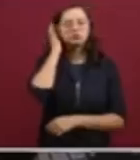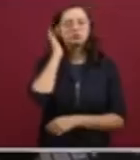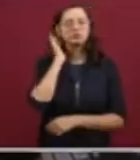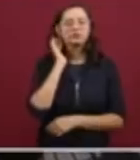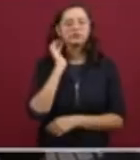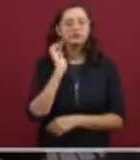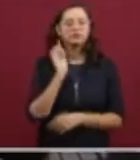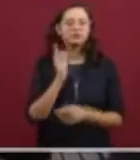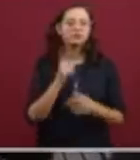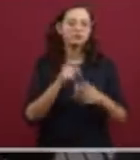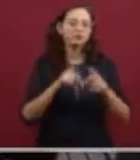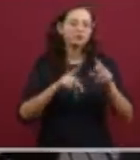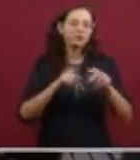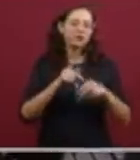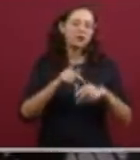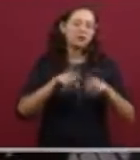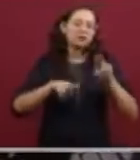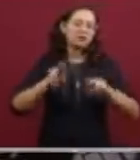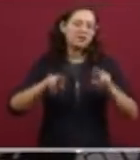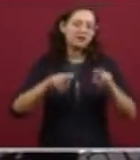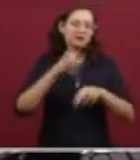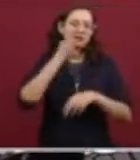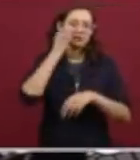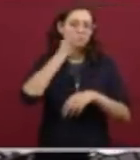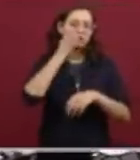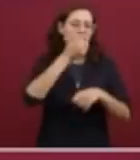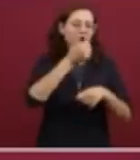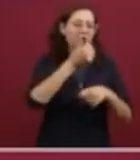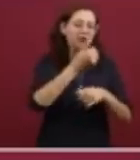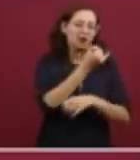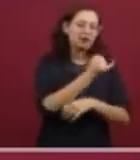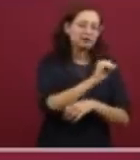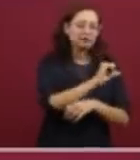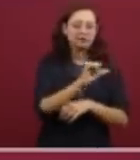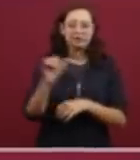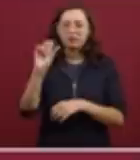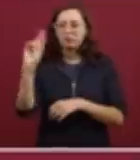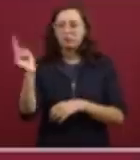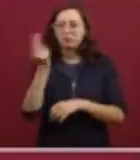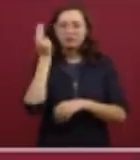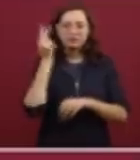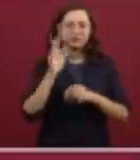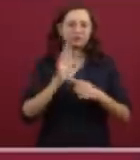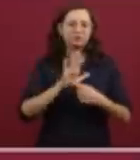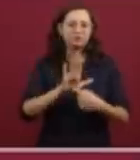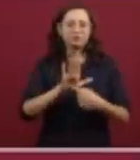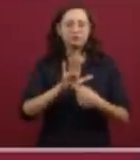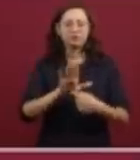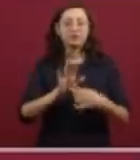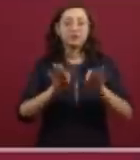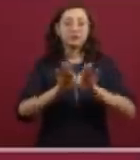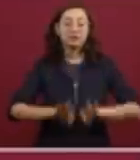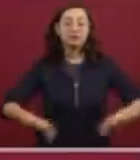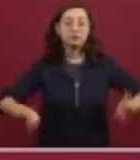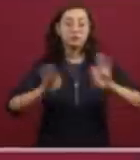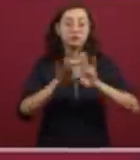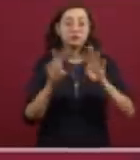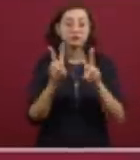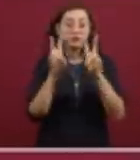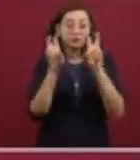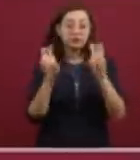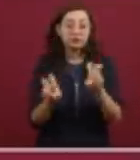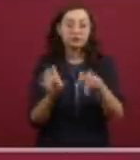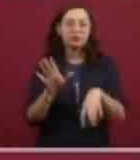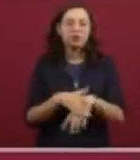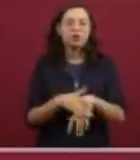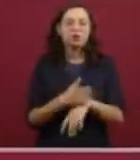los distintos niveles de escolaridad. Esto es muy importante porque